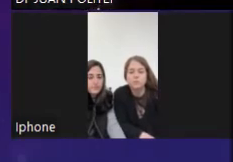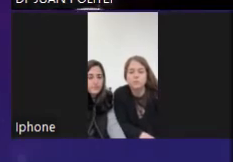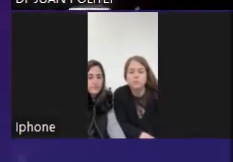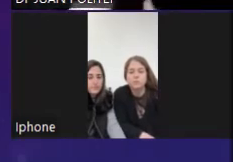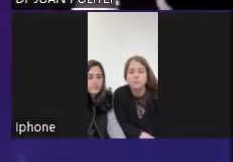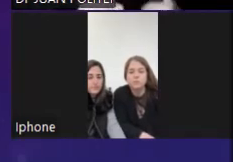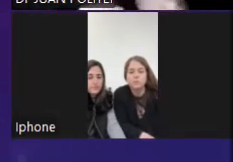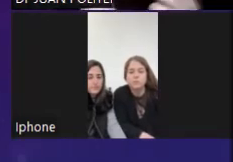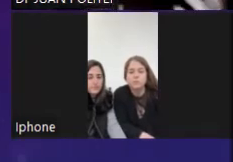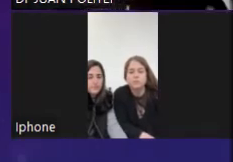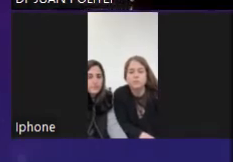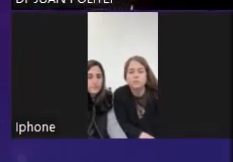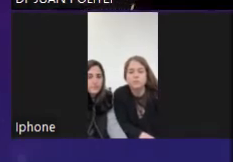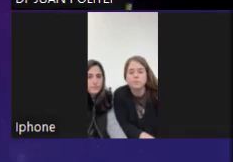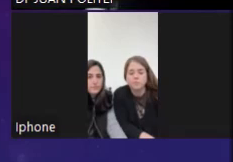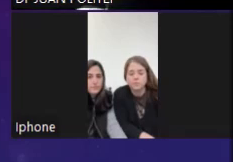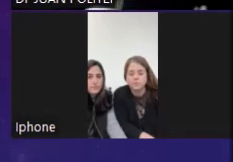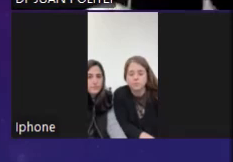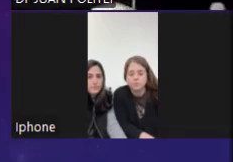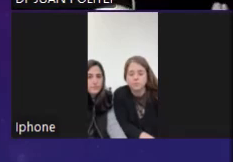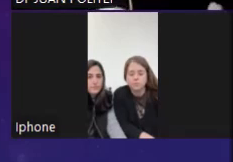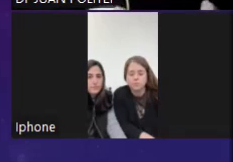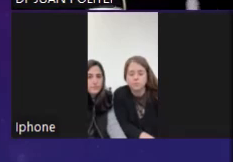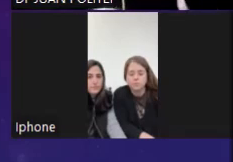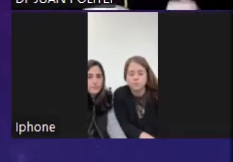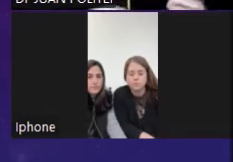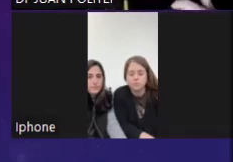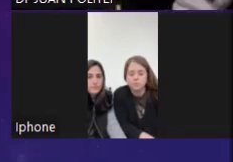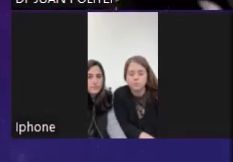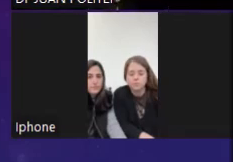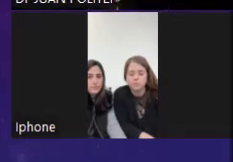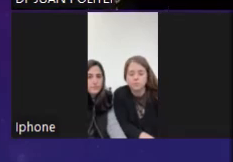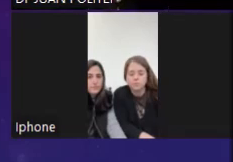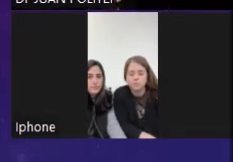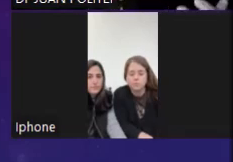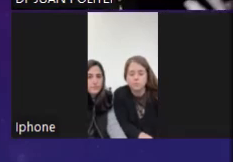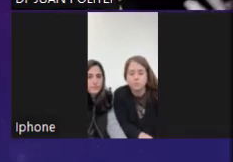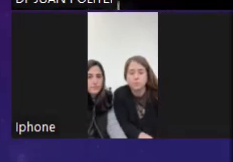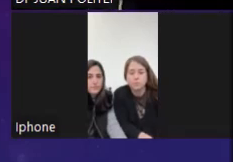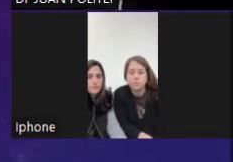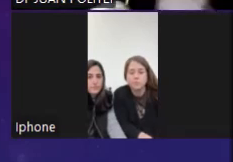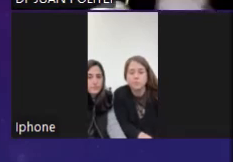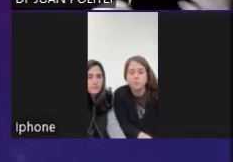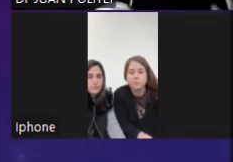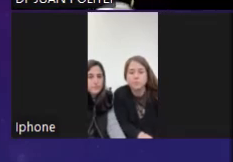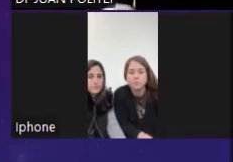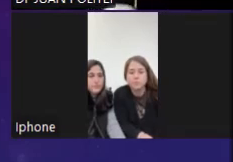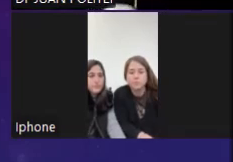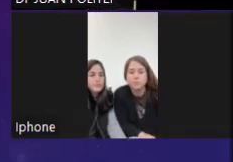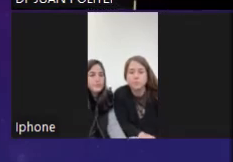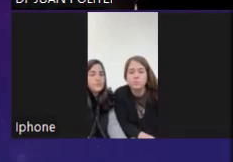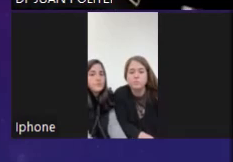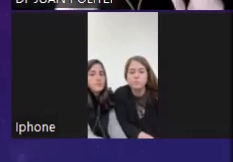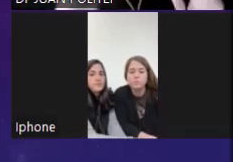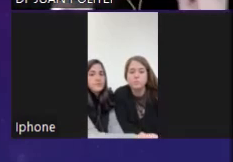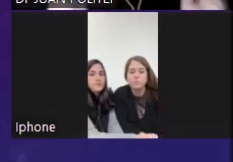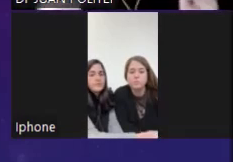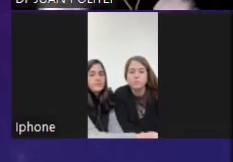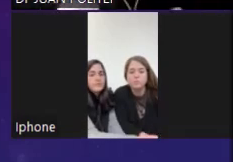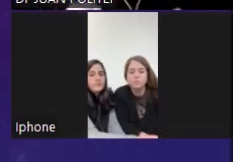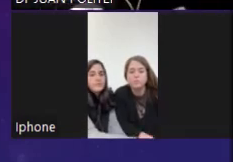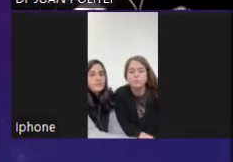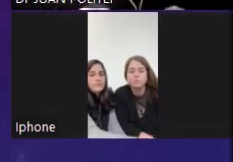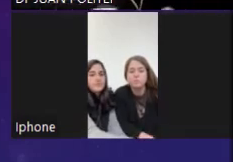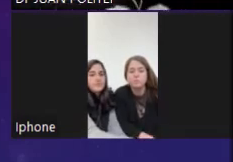la galcidasa beta. Y tampoco les voy a hablar en este momento del migalastat, de la chaperona, de este tratamiento oral.